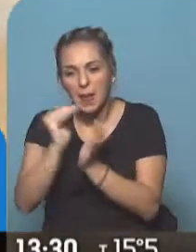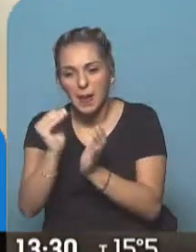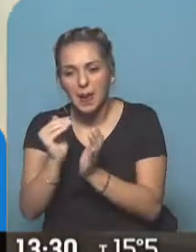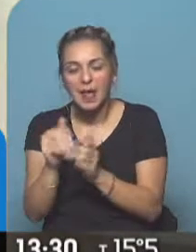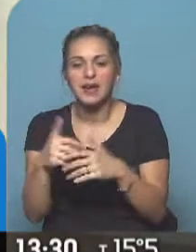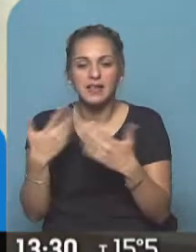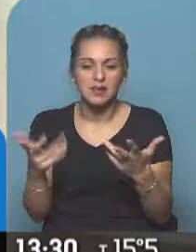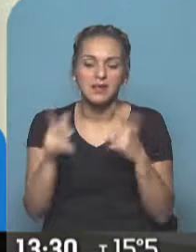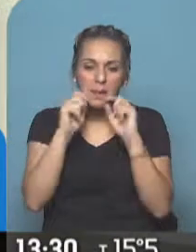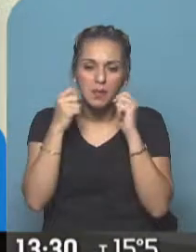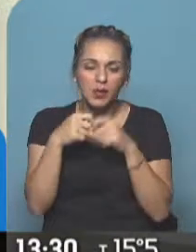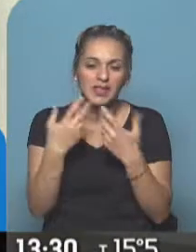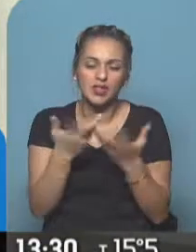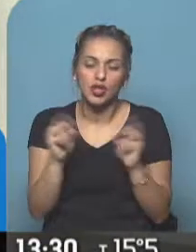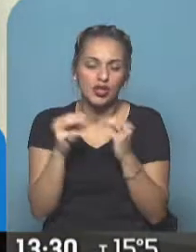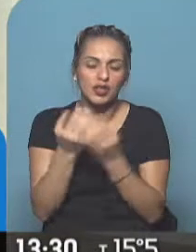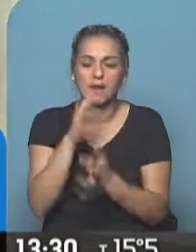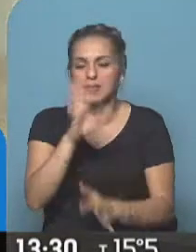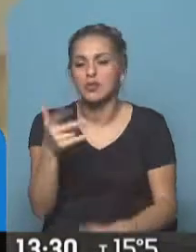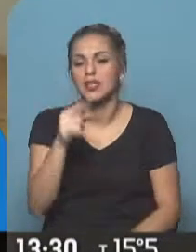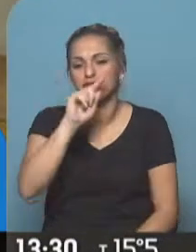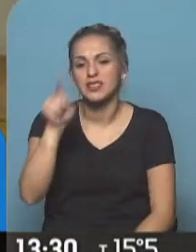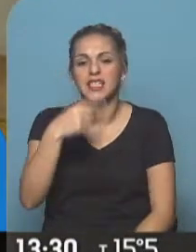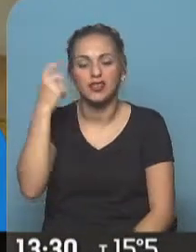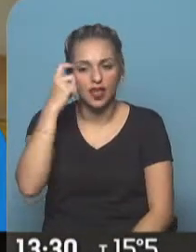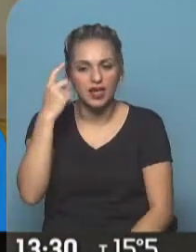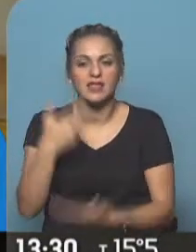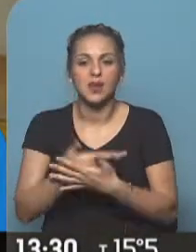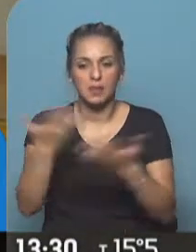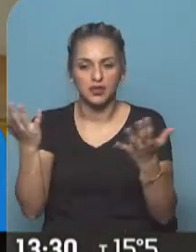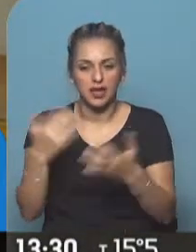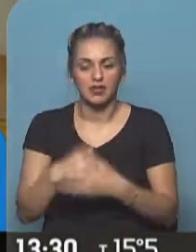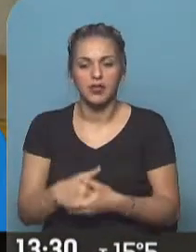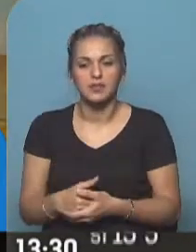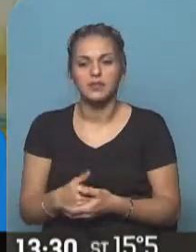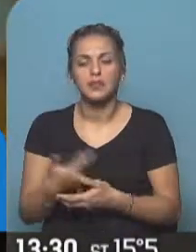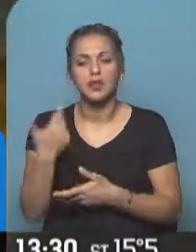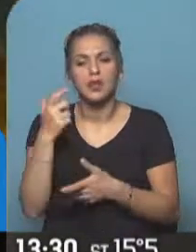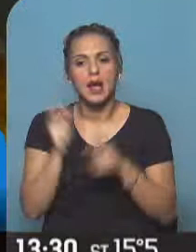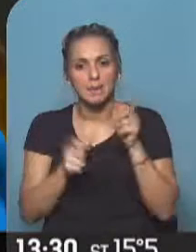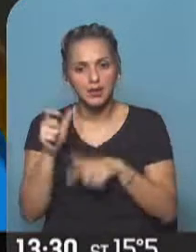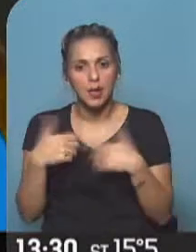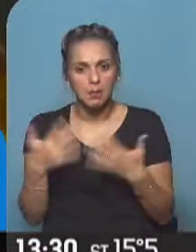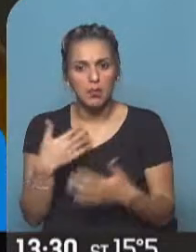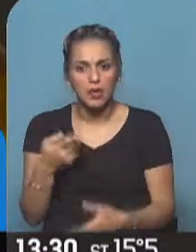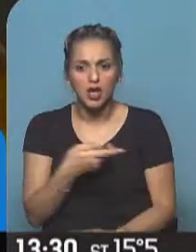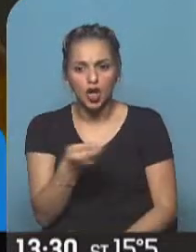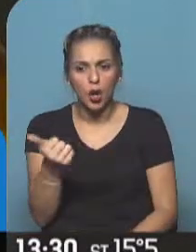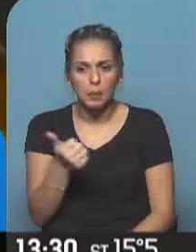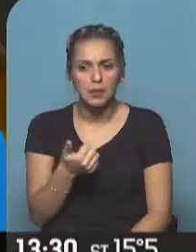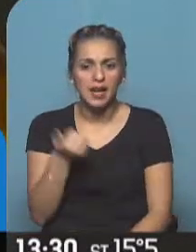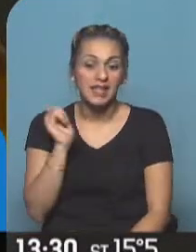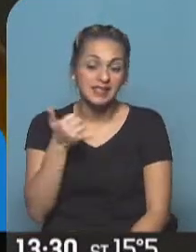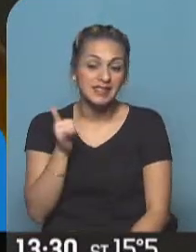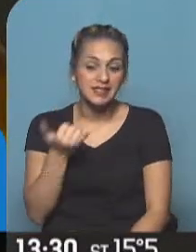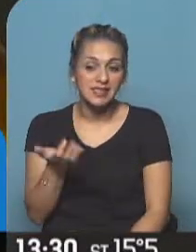instalación. Pero son como 110 obras las que estoy presentando. ¿El público va a poder comprar algunas de esas obras? Y yo creo que sí, porque la